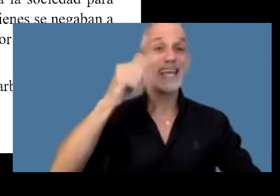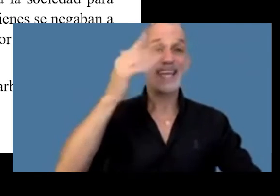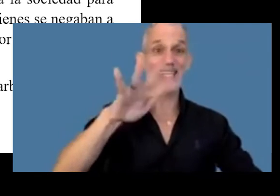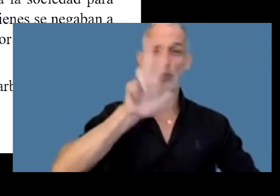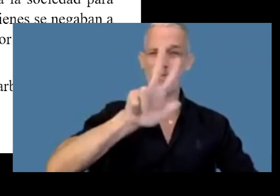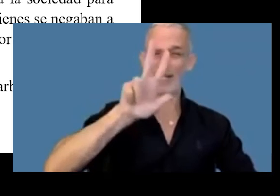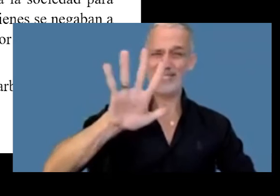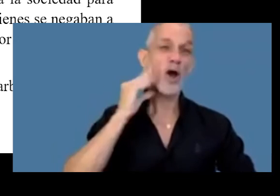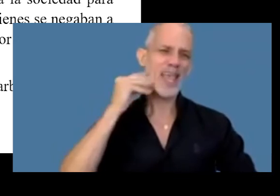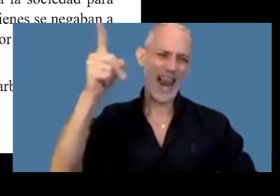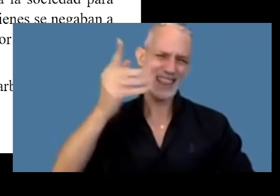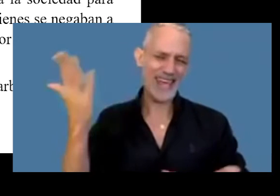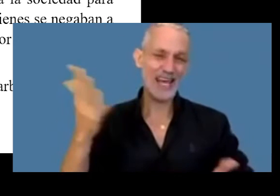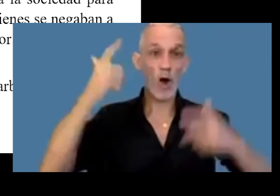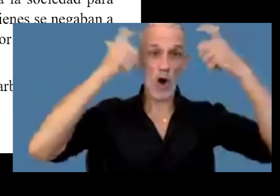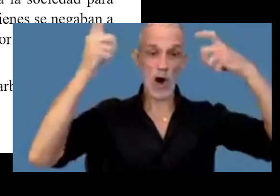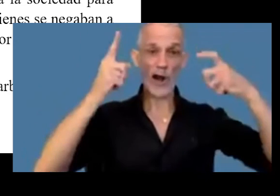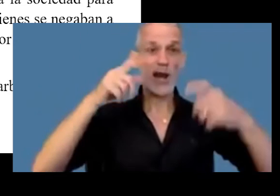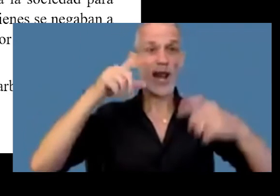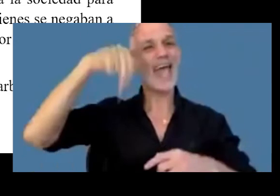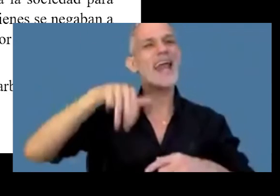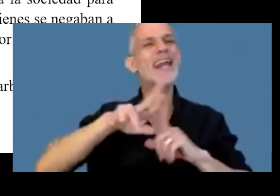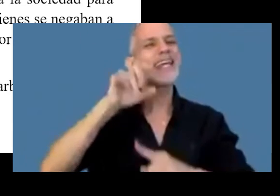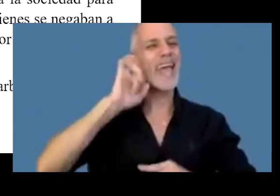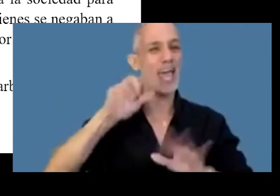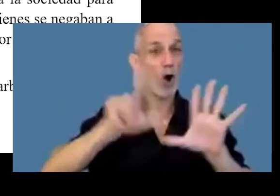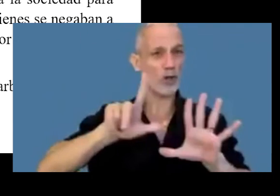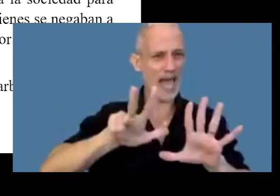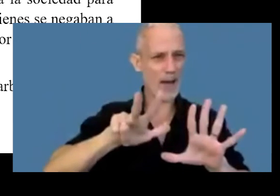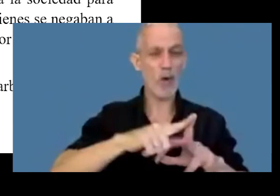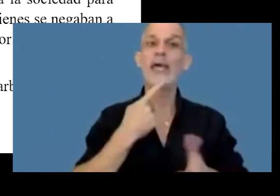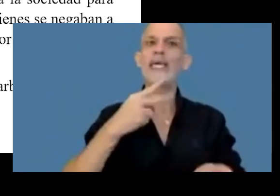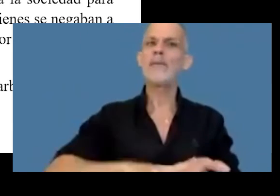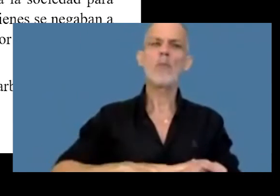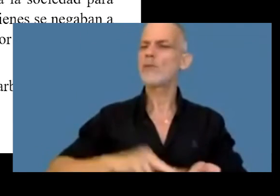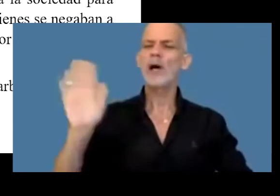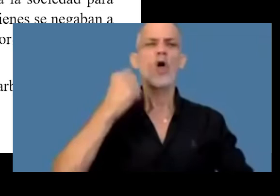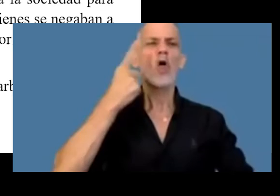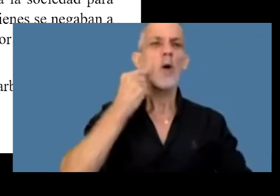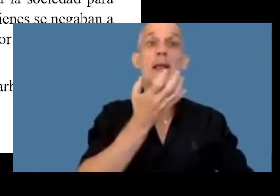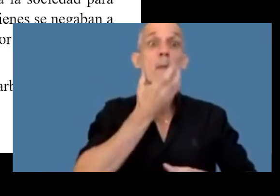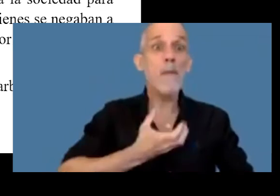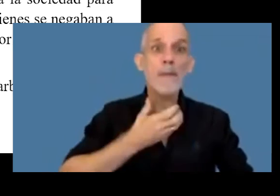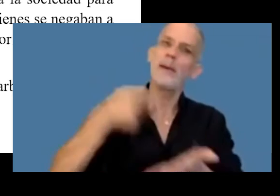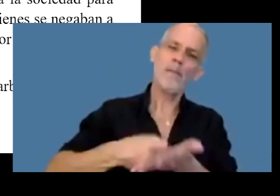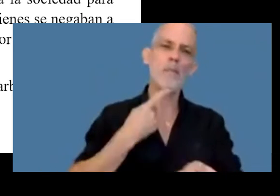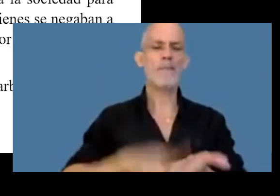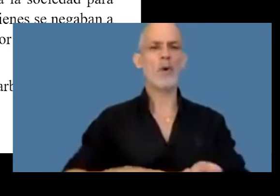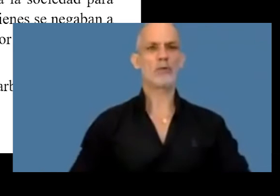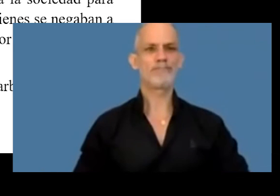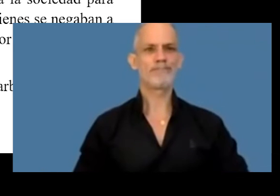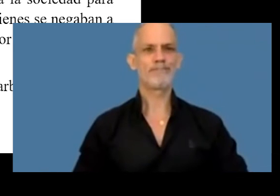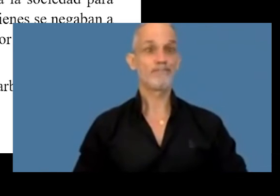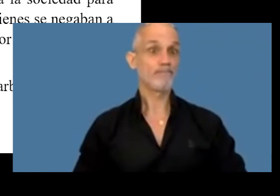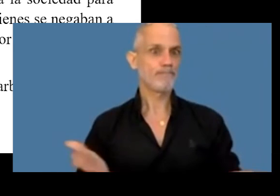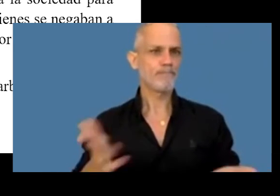Inglaterra, cuando el rey Enrique VIII implantó un impuesto para todo hombre que usara barba. Para algunos